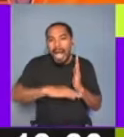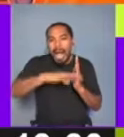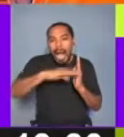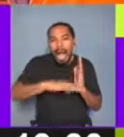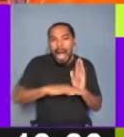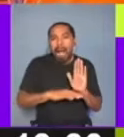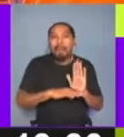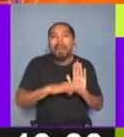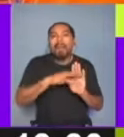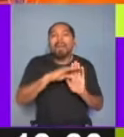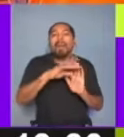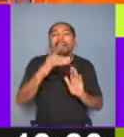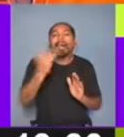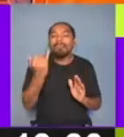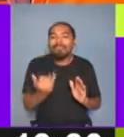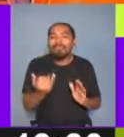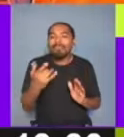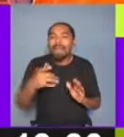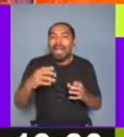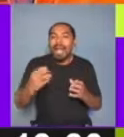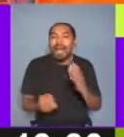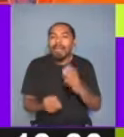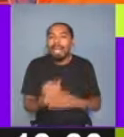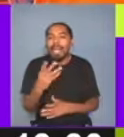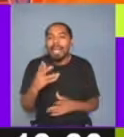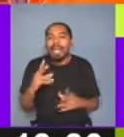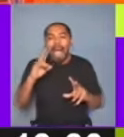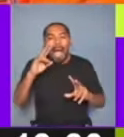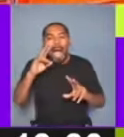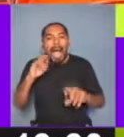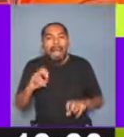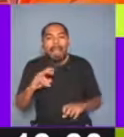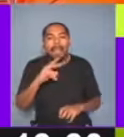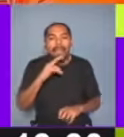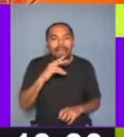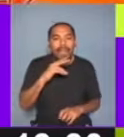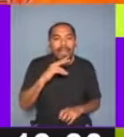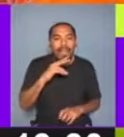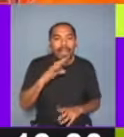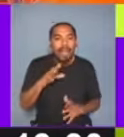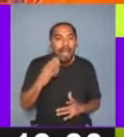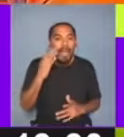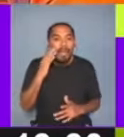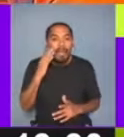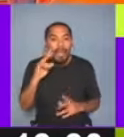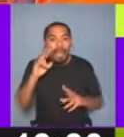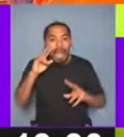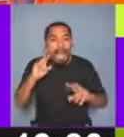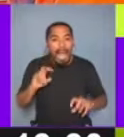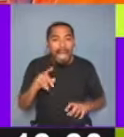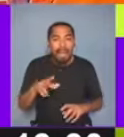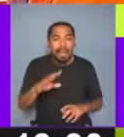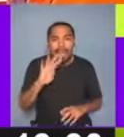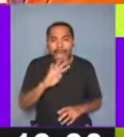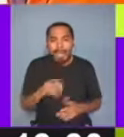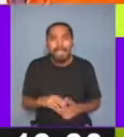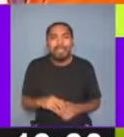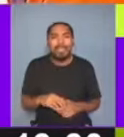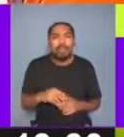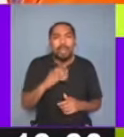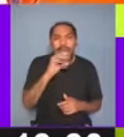informado de que a la mañana es este alerta verde y a la tarde ya se transforma en amarilla naranja y roja es muy